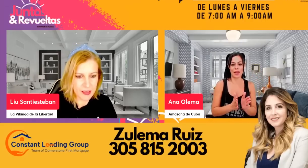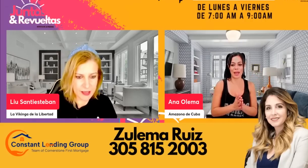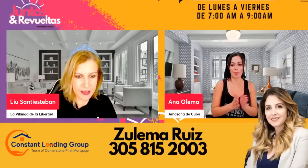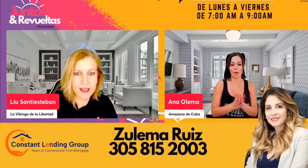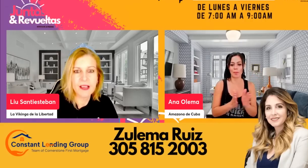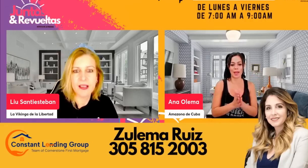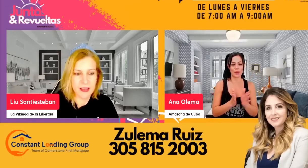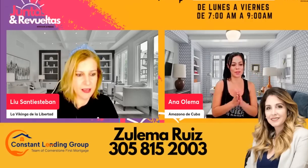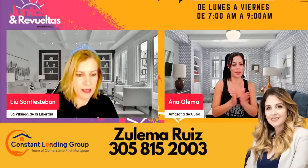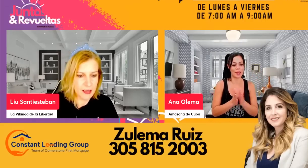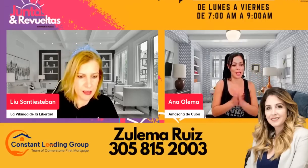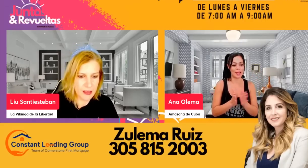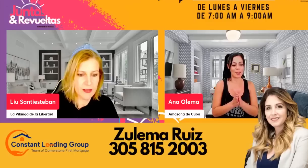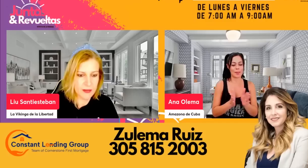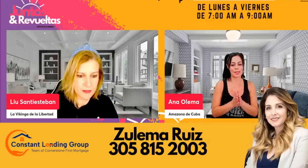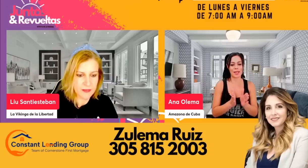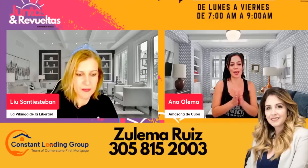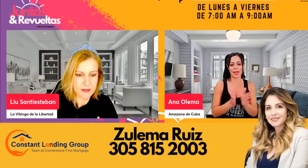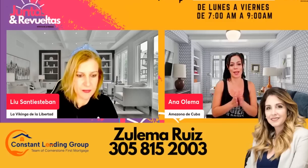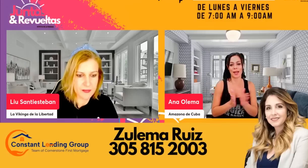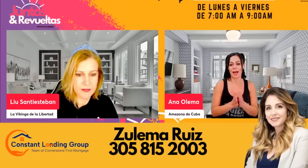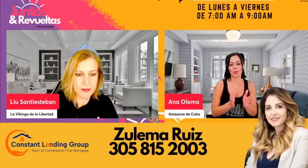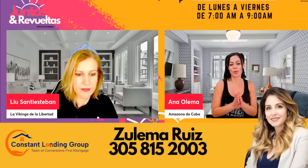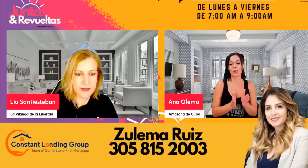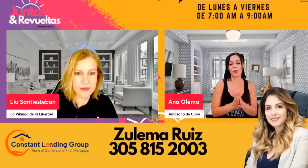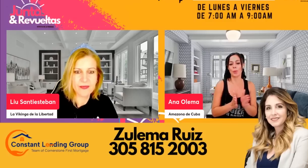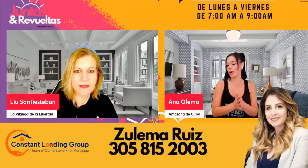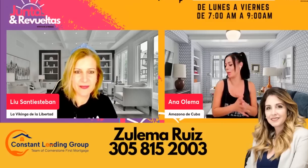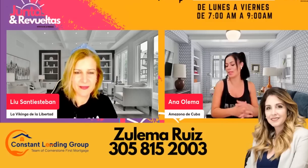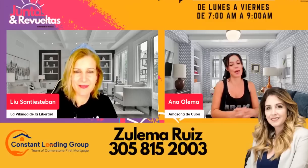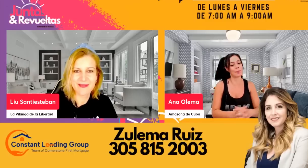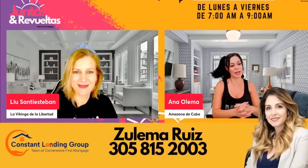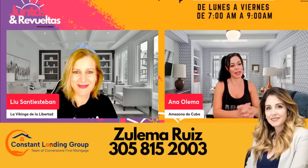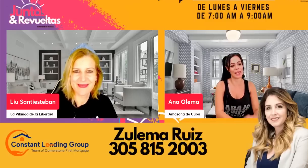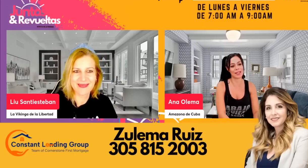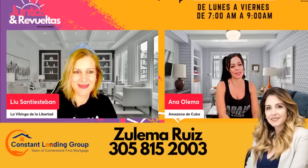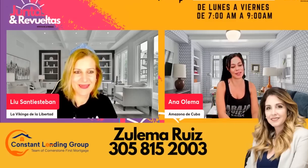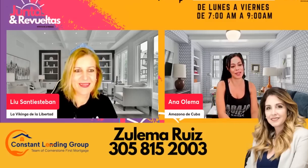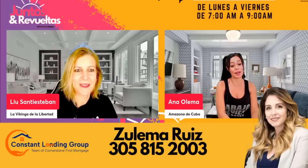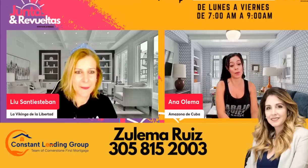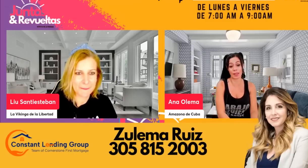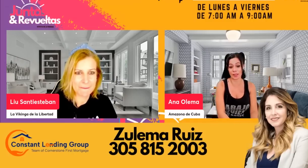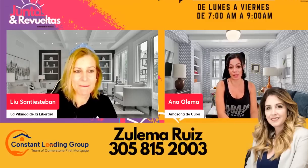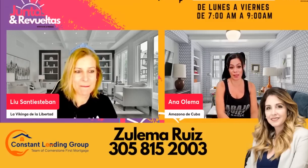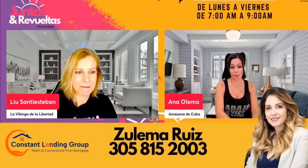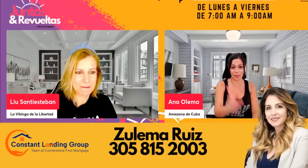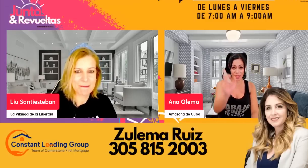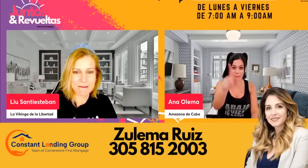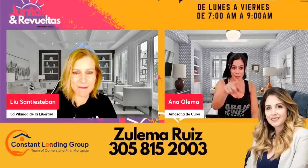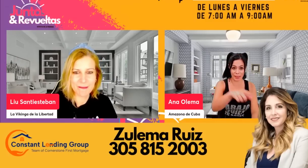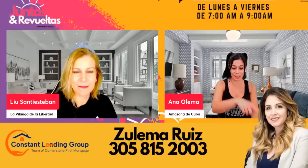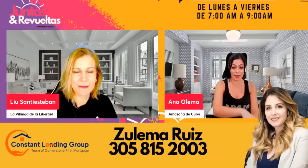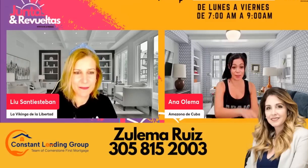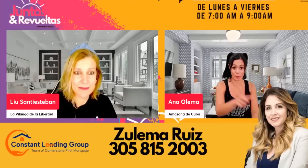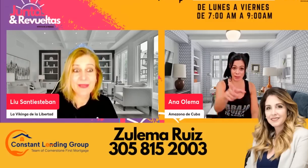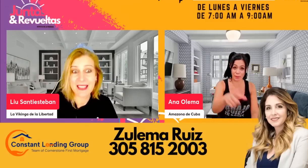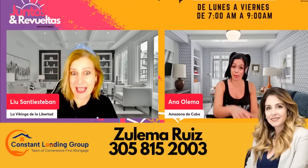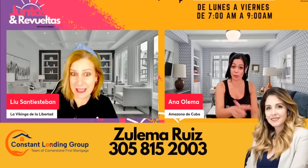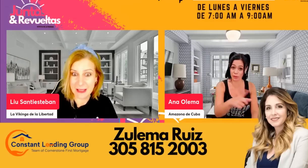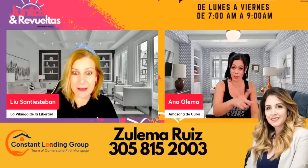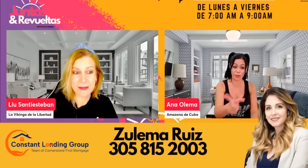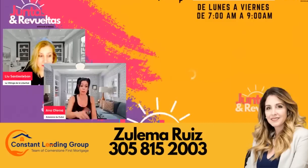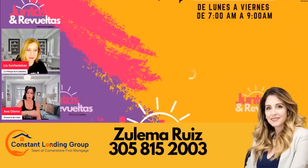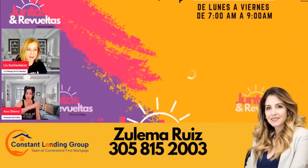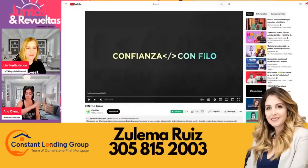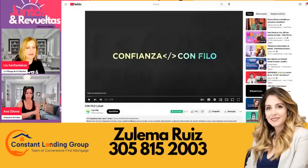dando ese like, vamos enviando este mensaje a todos esos grupos de WhatsApp para que la gente se entere. Acuérdate que tienes que apretar las campanitas y también activar